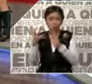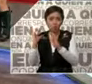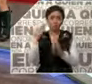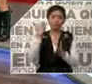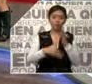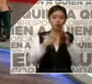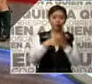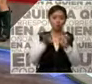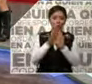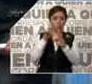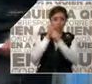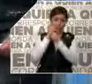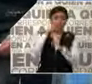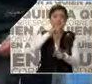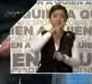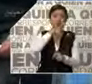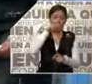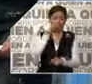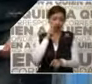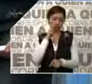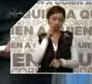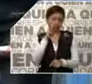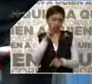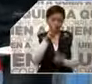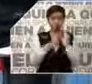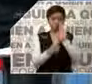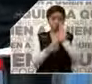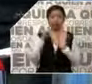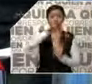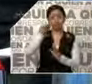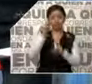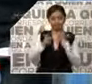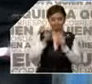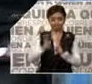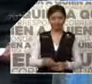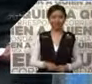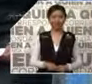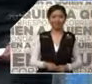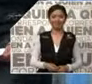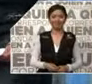¿Por qué no mejor vemos este Me Vale Grillo y después lo platicamos? Perfecto, vamos a ver.